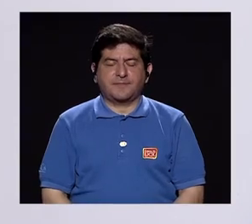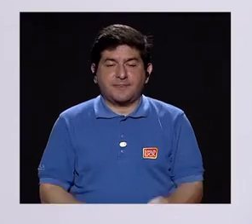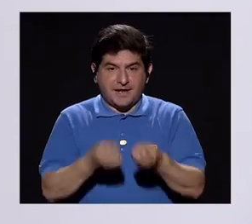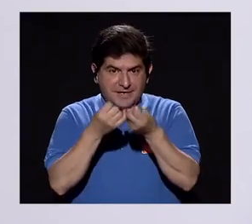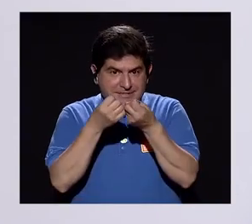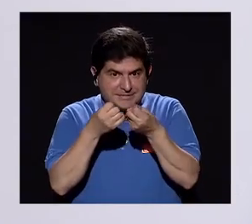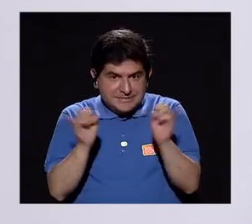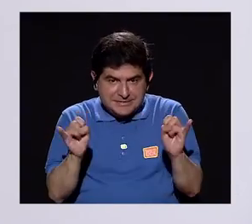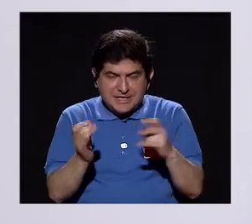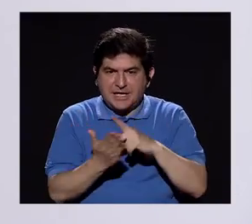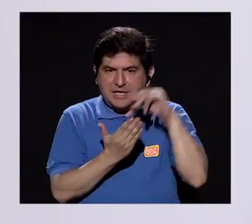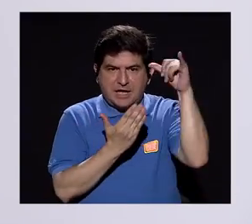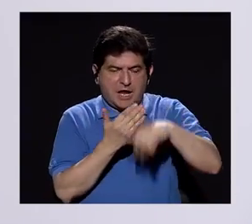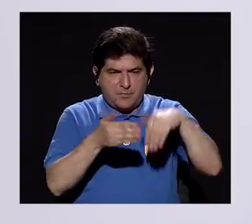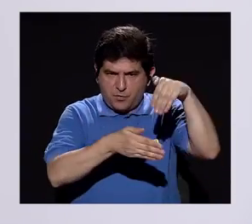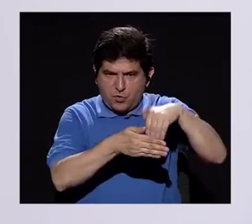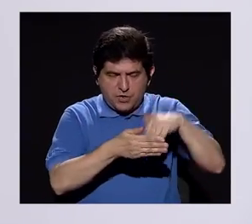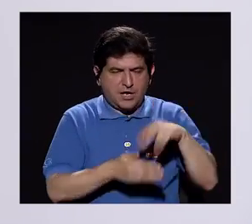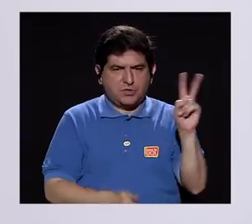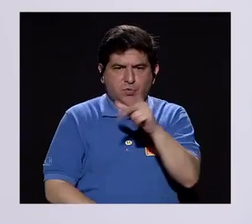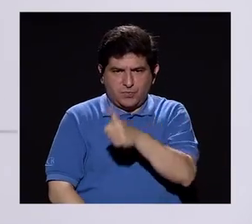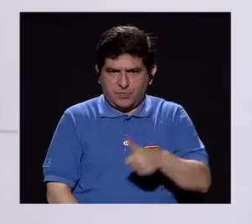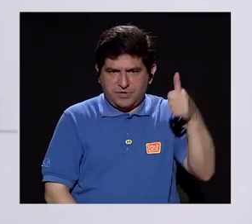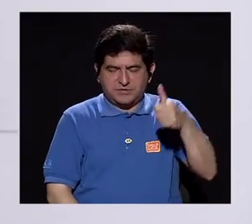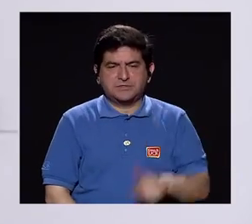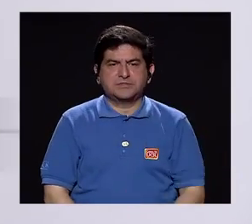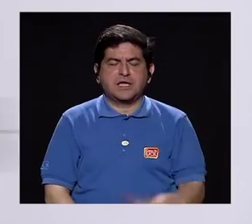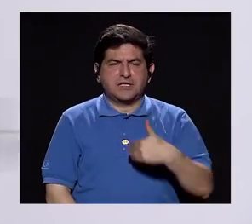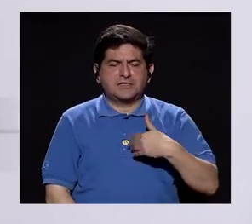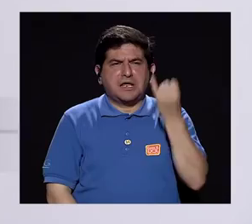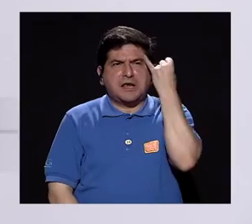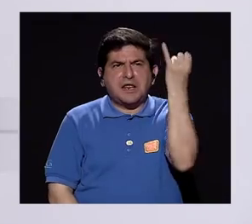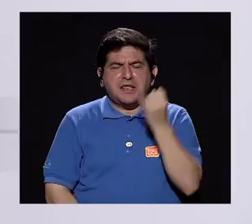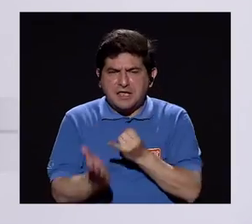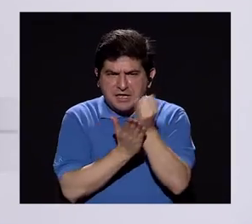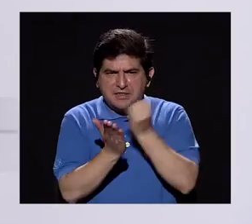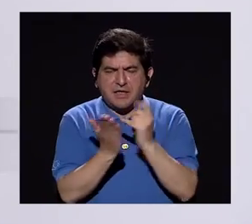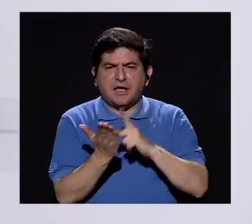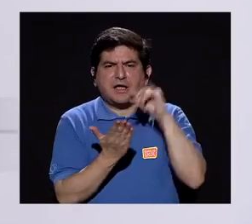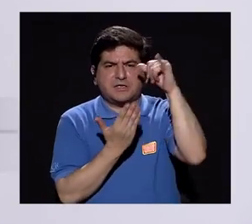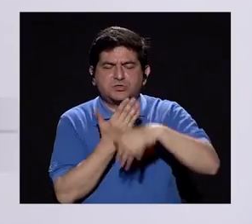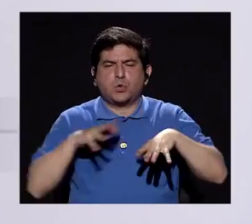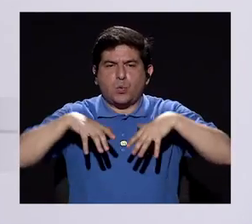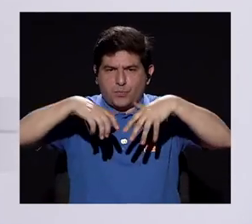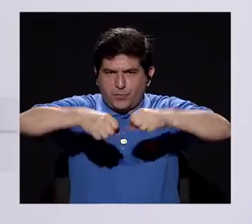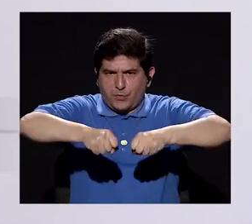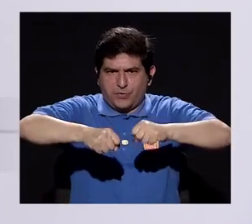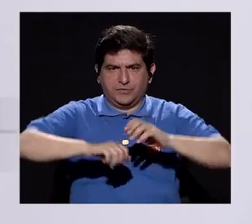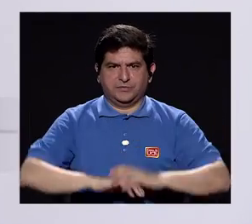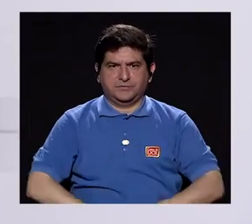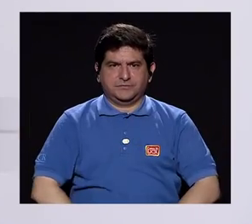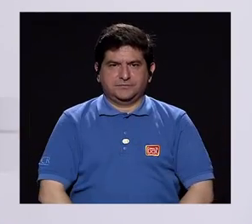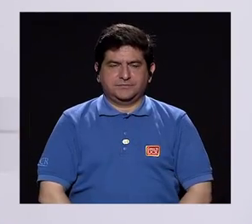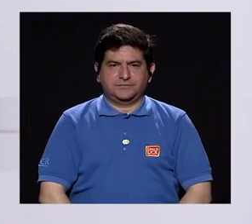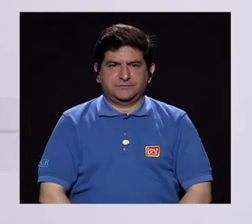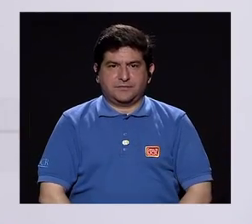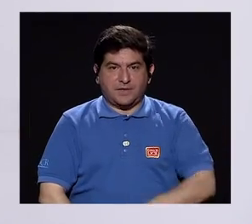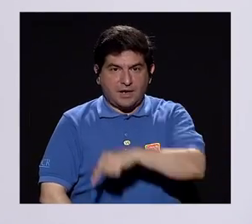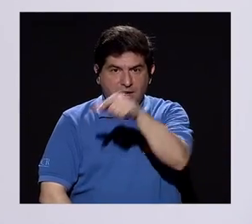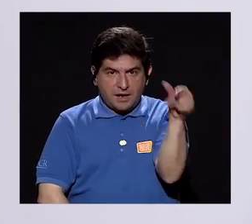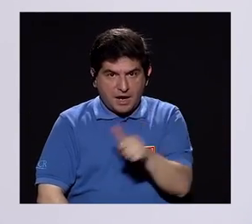maneras aún sin él sin el proyecto inscrito en la vicerrectoría hemos mantenido las líneas de investigación con proyectos de graduación